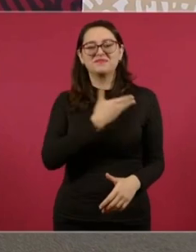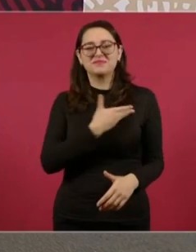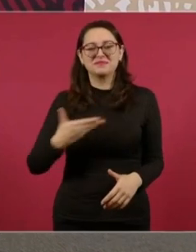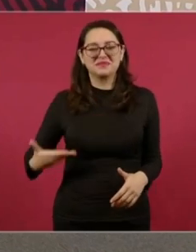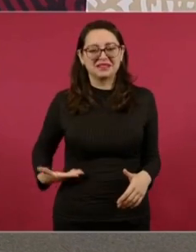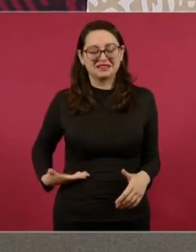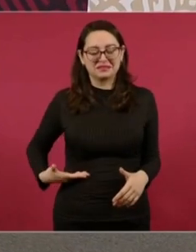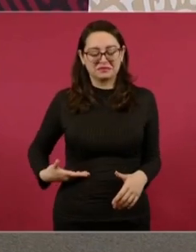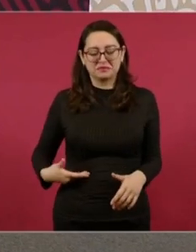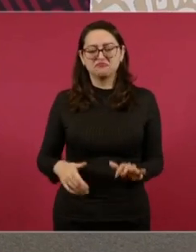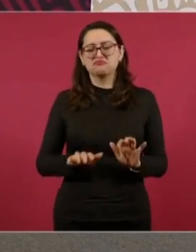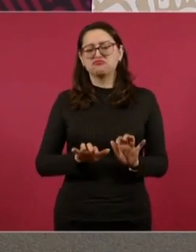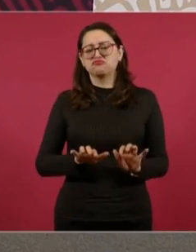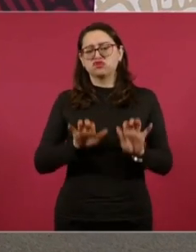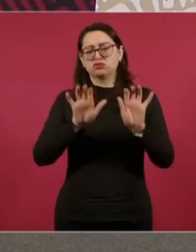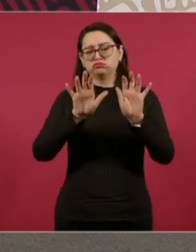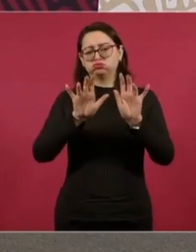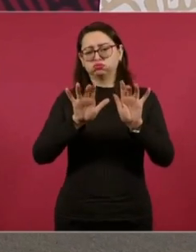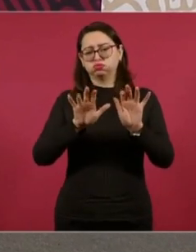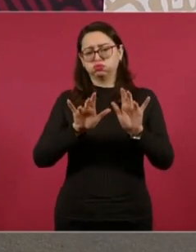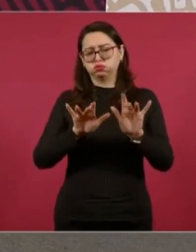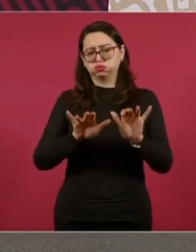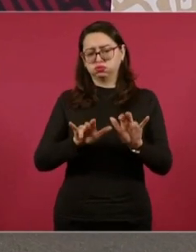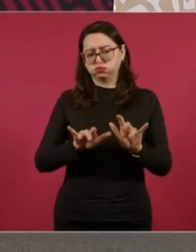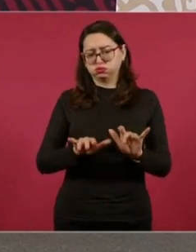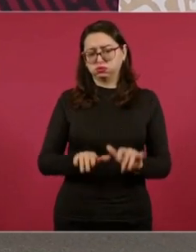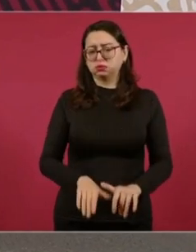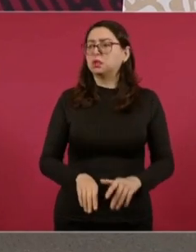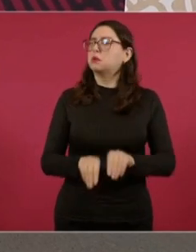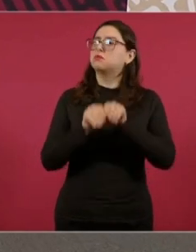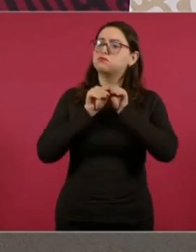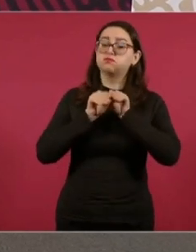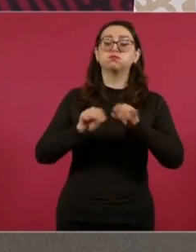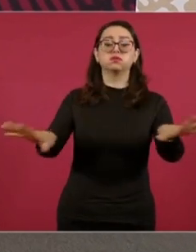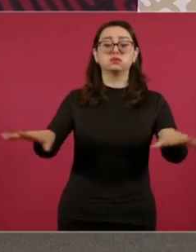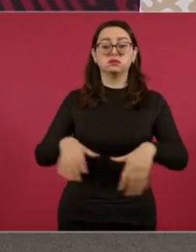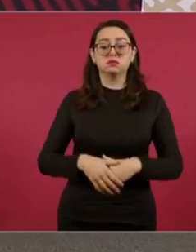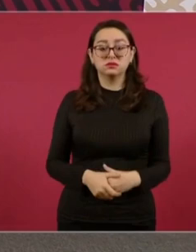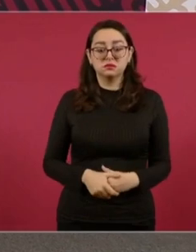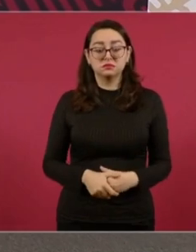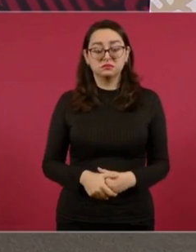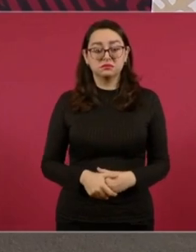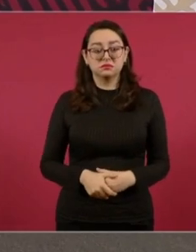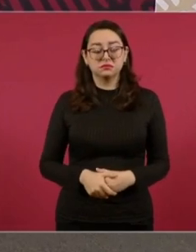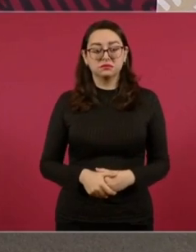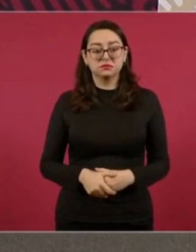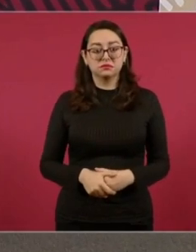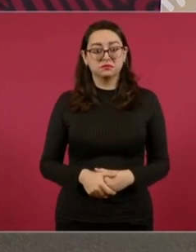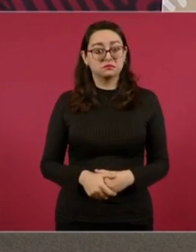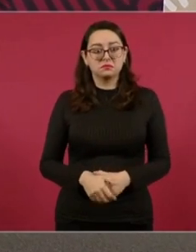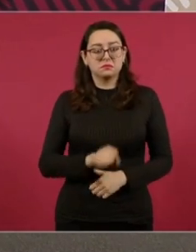que se leía una nota en un periódico y la misma